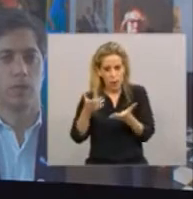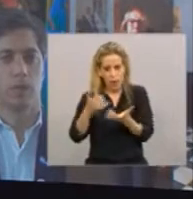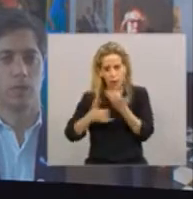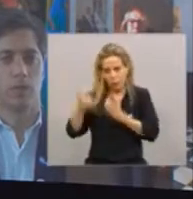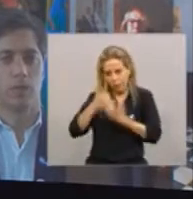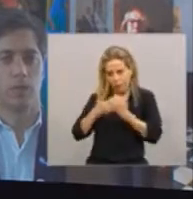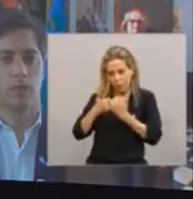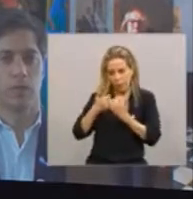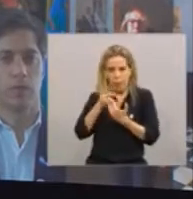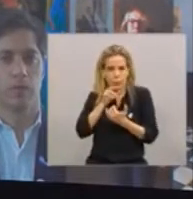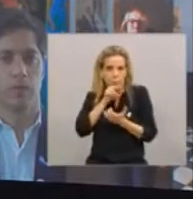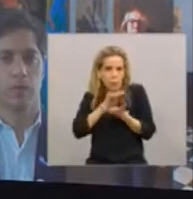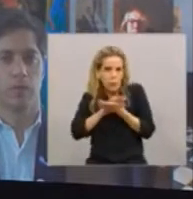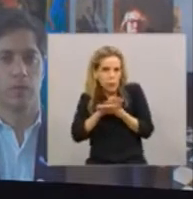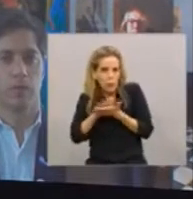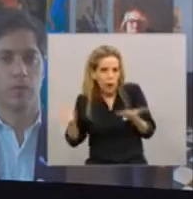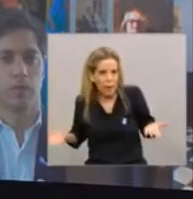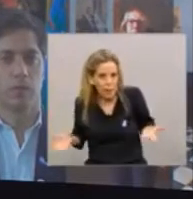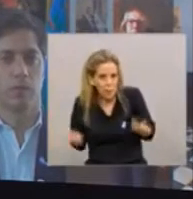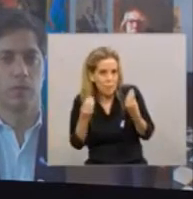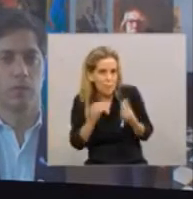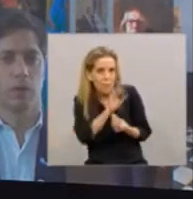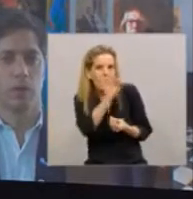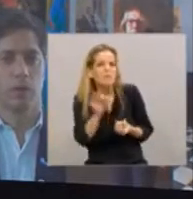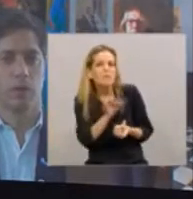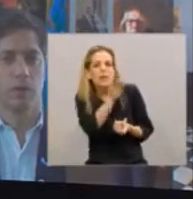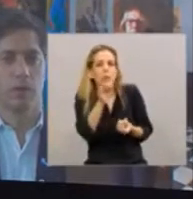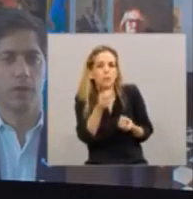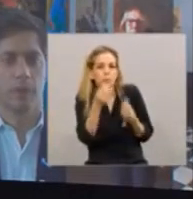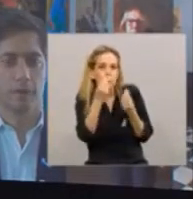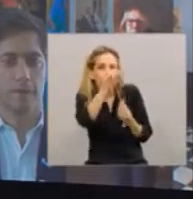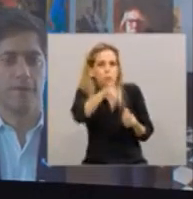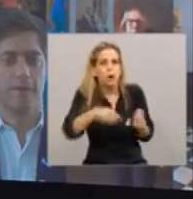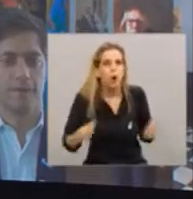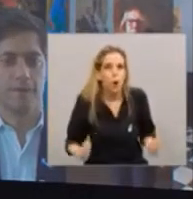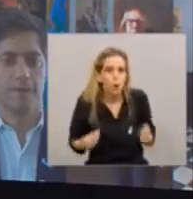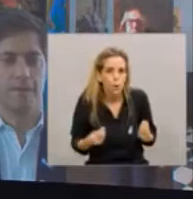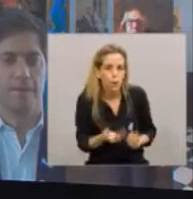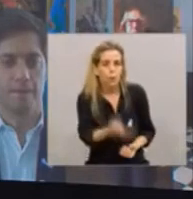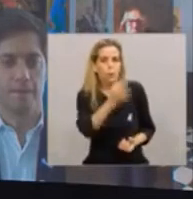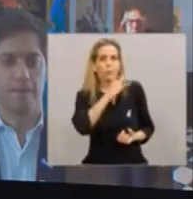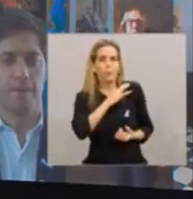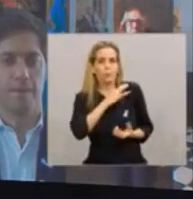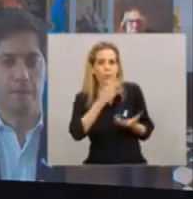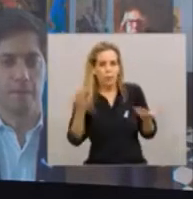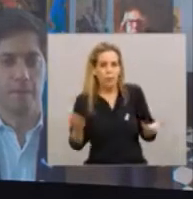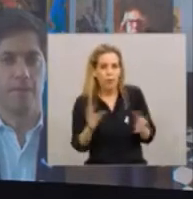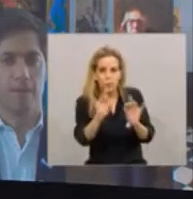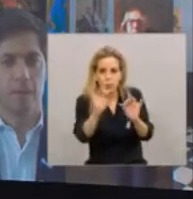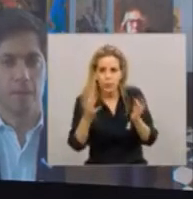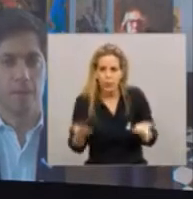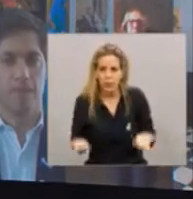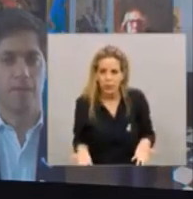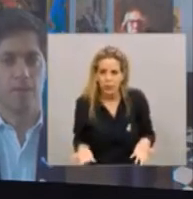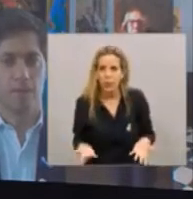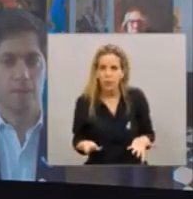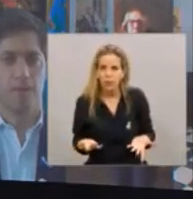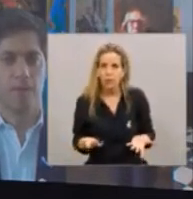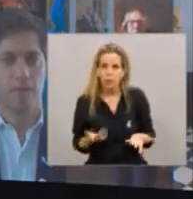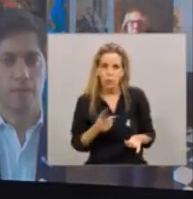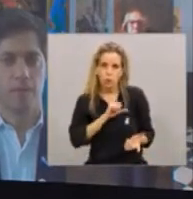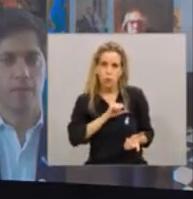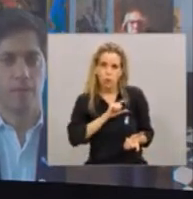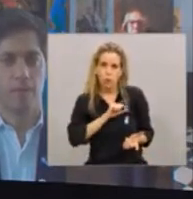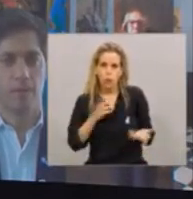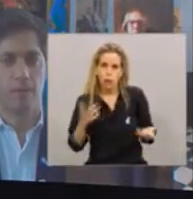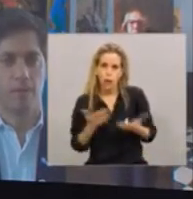virus que cuando aparece esté ardiendo se vuelve y con el volver nos vuelve a frenar y nos vuelve a traer dolor y esto es lo que nos está